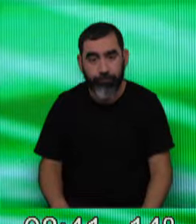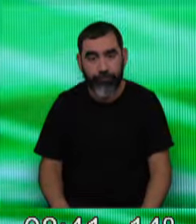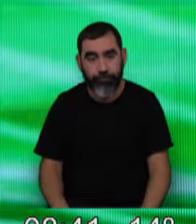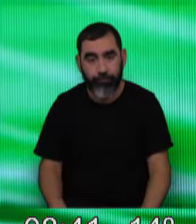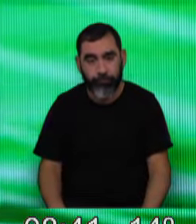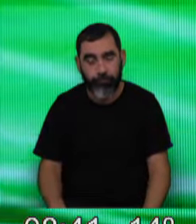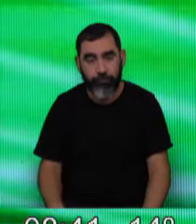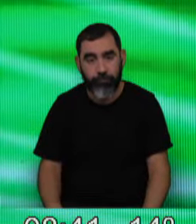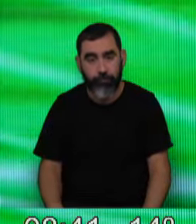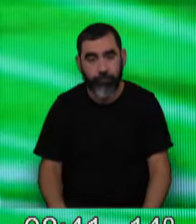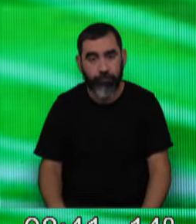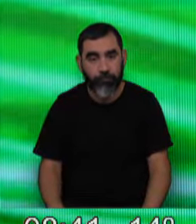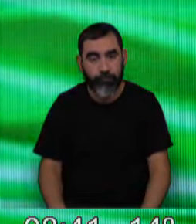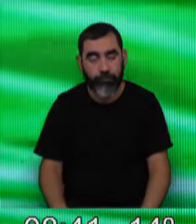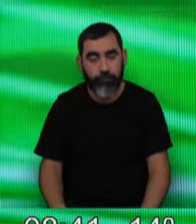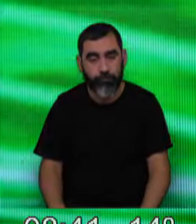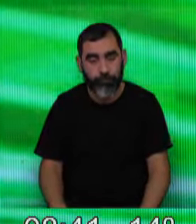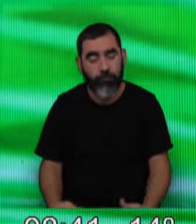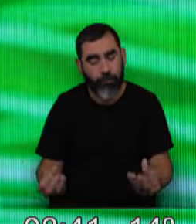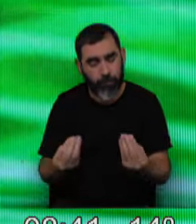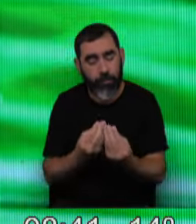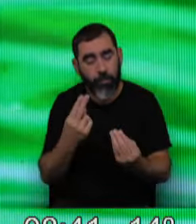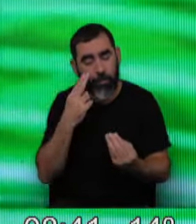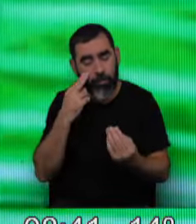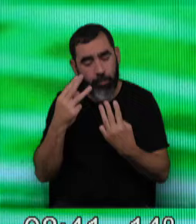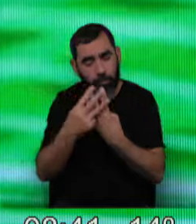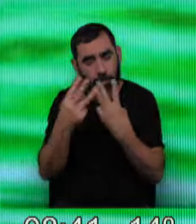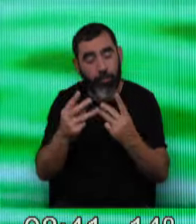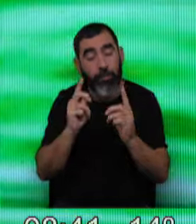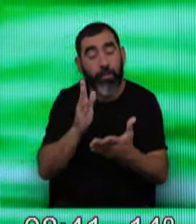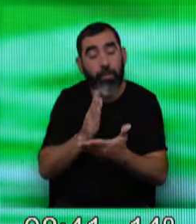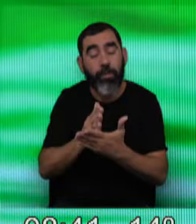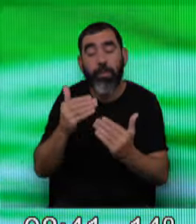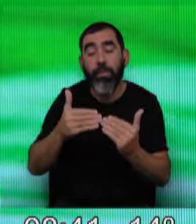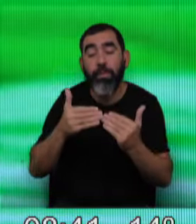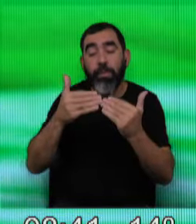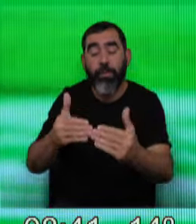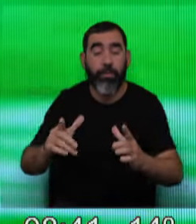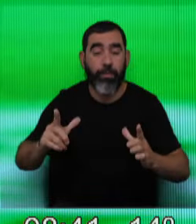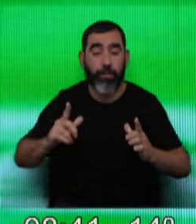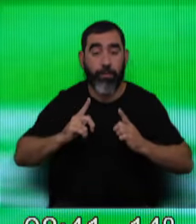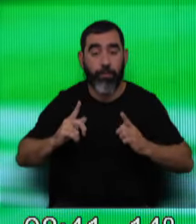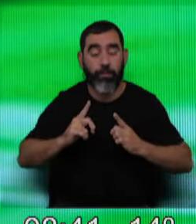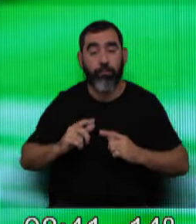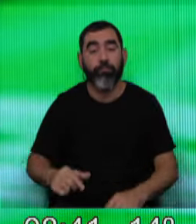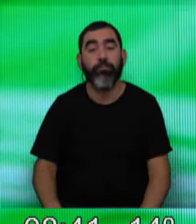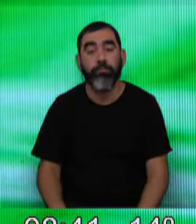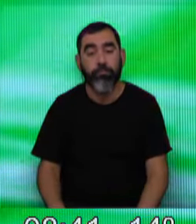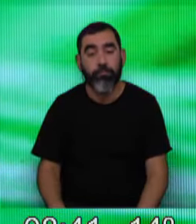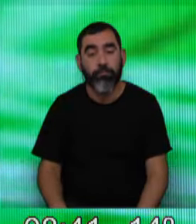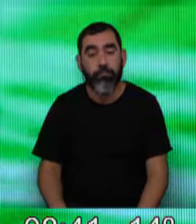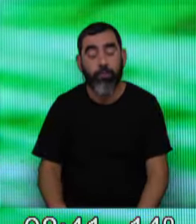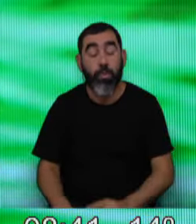Es muy amplio el paraguas de vulnerabilidades, ¿no? y de derechos postergados de alguna forma. Y un poco en lo que